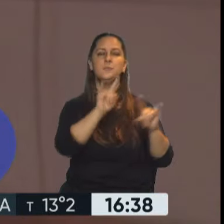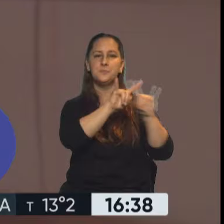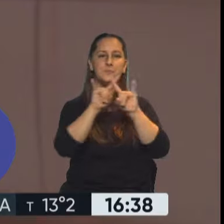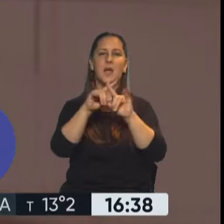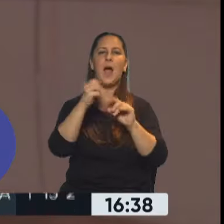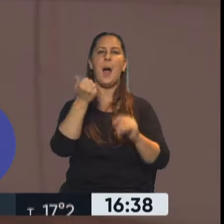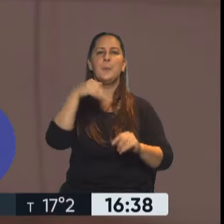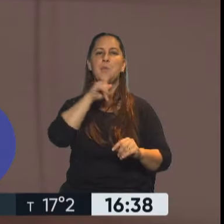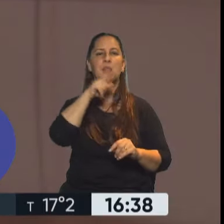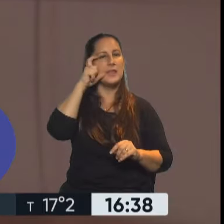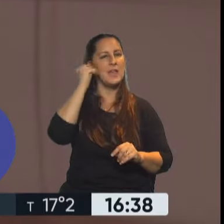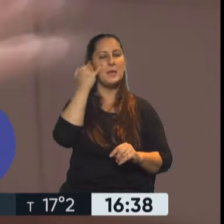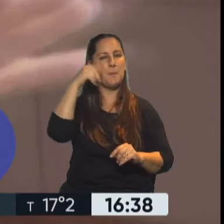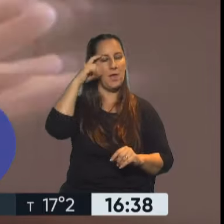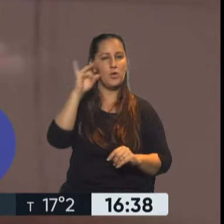Ambiente y Medio, que es